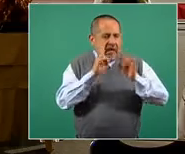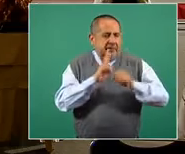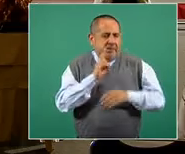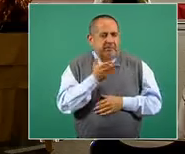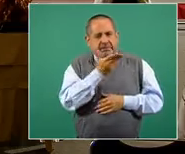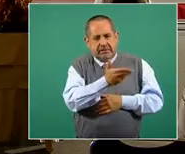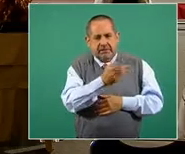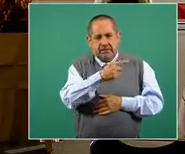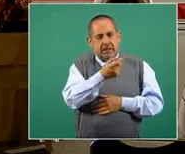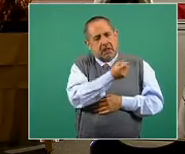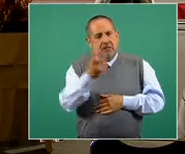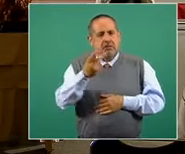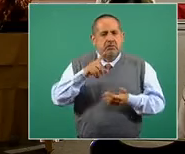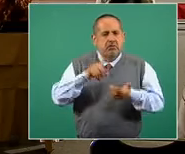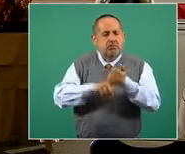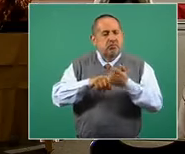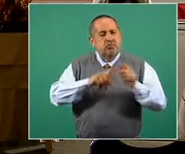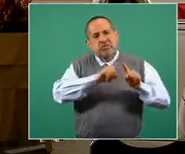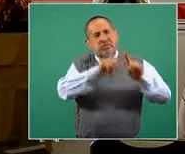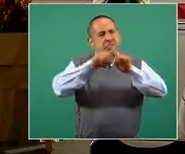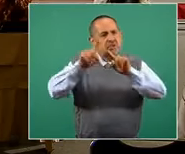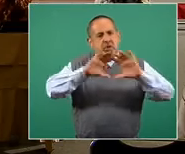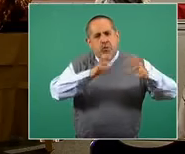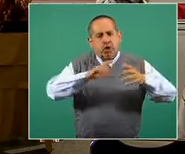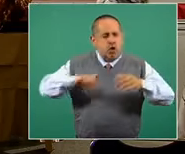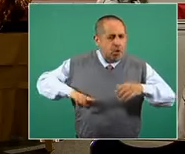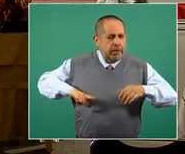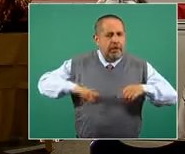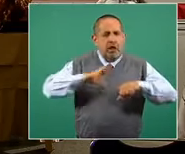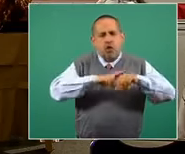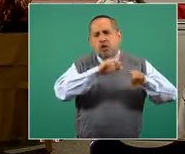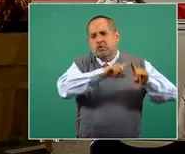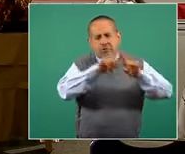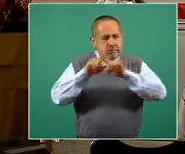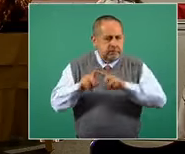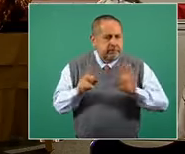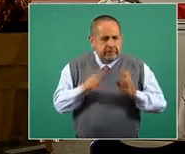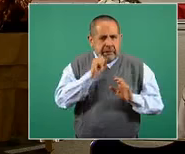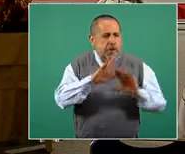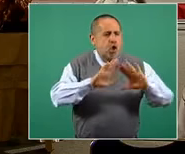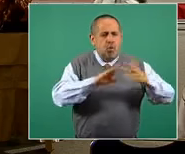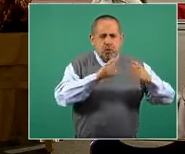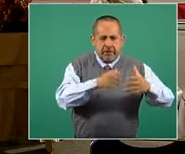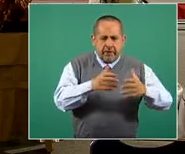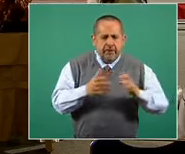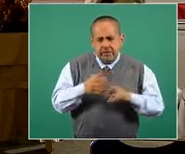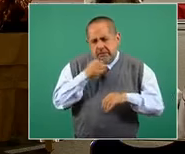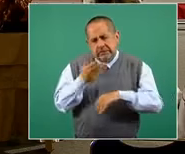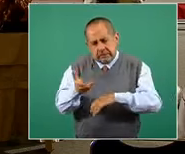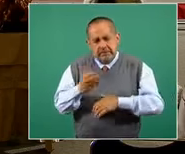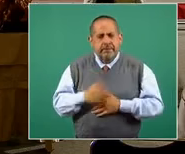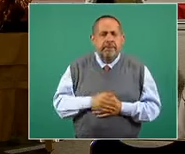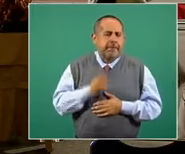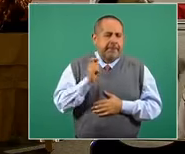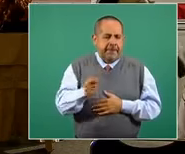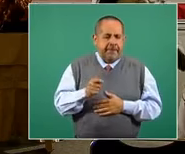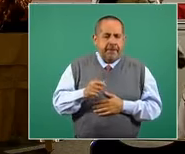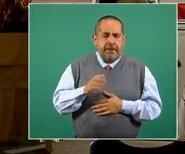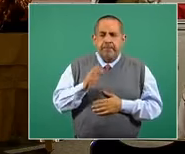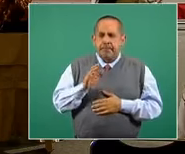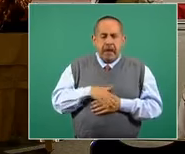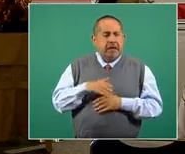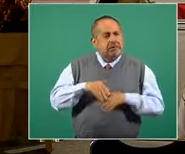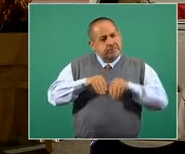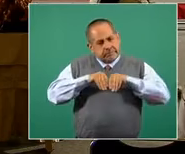pedir el apoyo de las distintas comunidades, no solamente los gobiernos, sino las comunidades, para tener una propagación